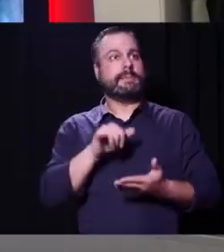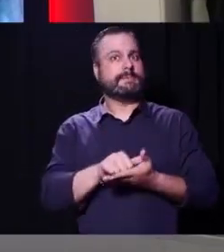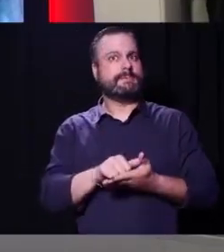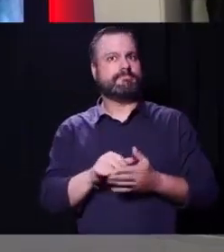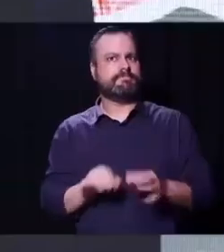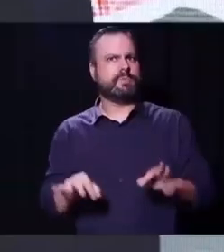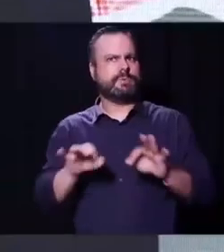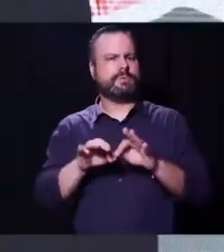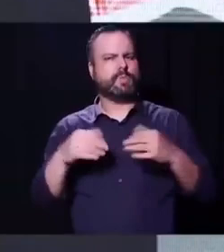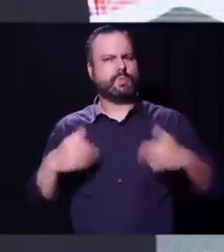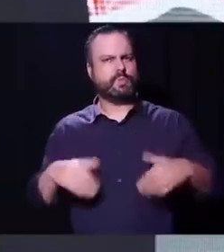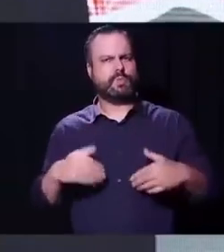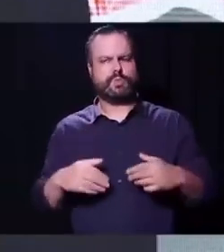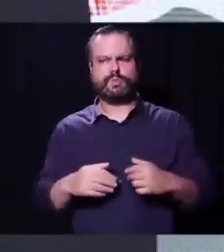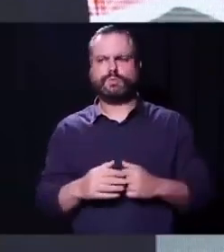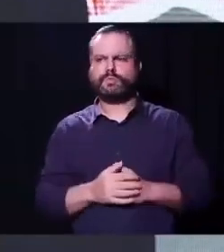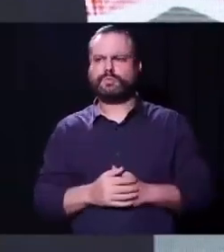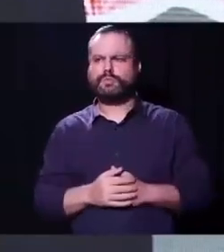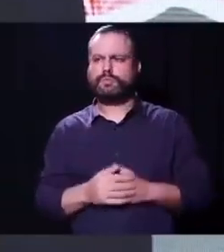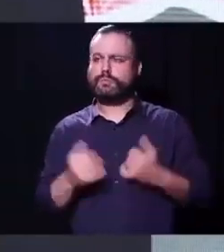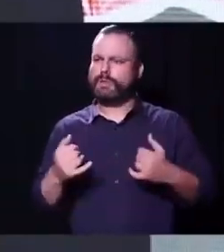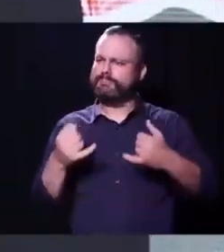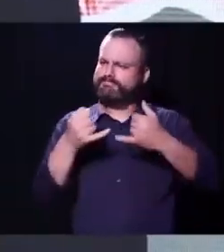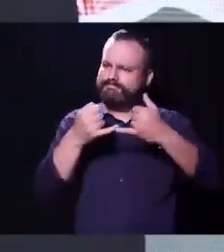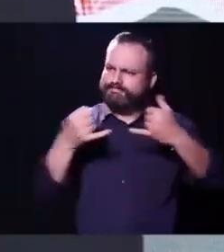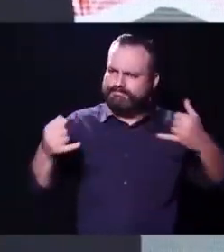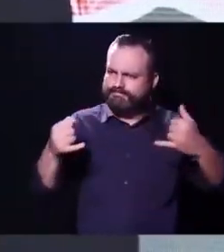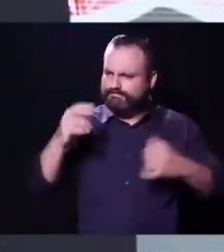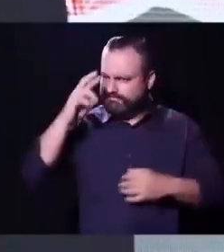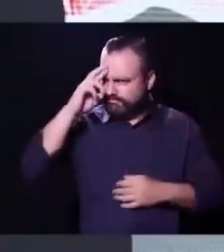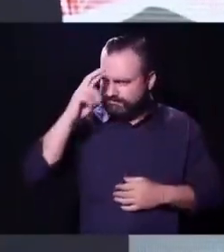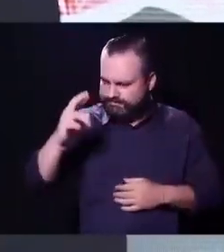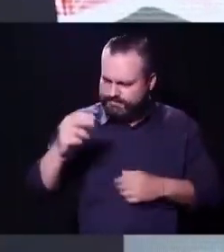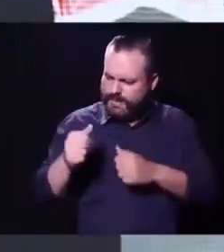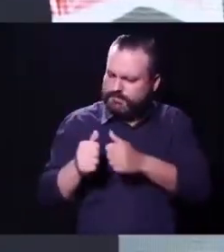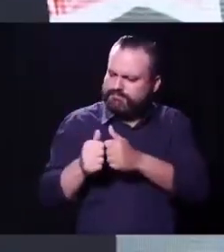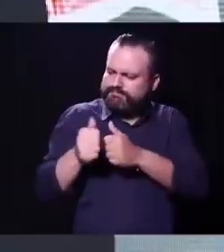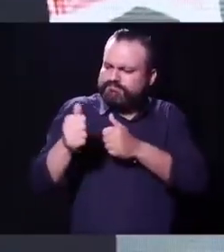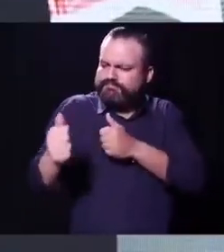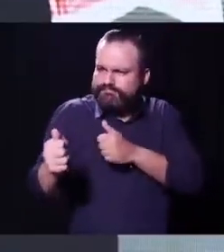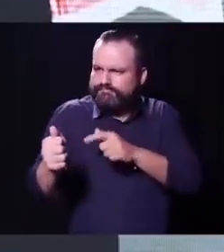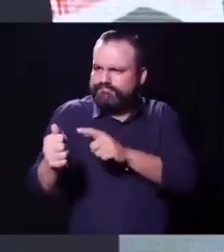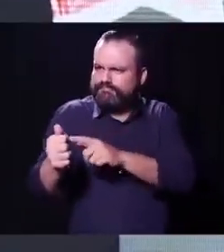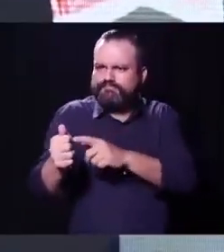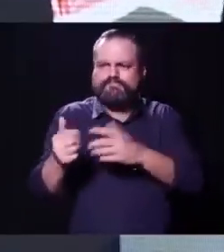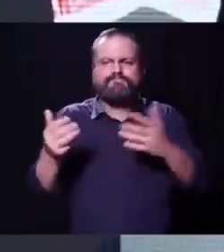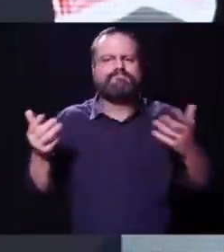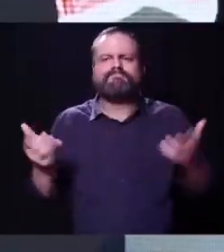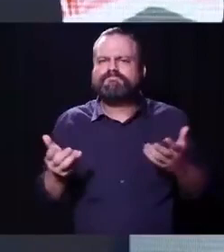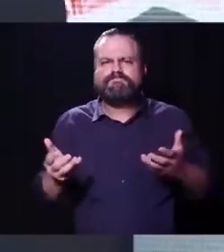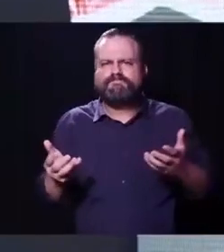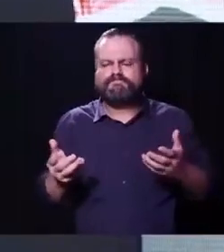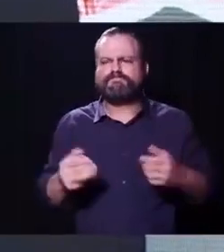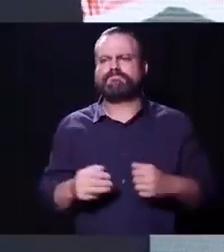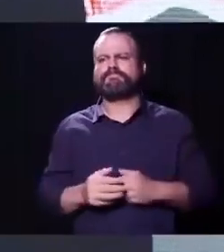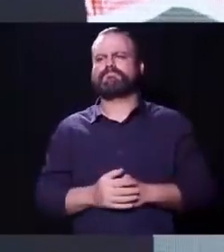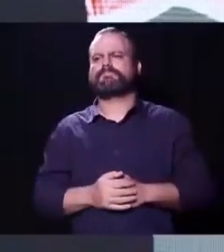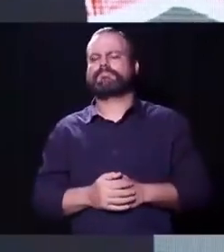No, una línea de respeto. No tiene que ser dura, tiene que ser de respeto. Tiene que ser de